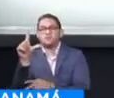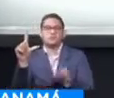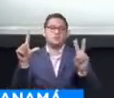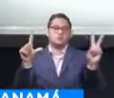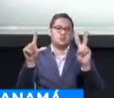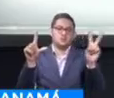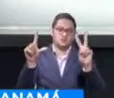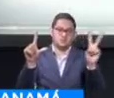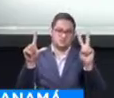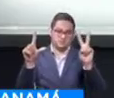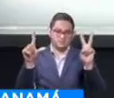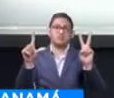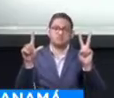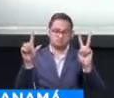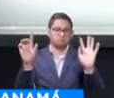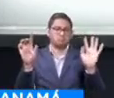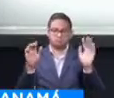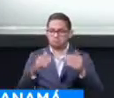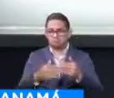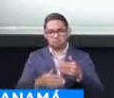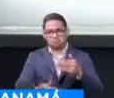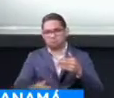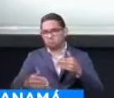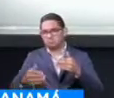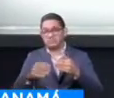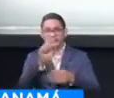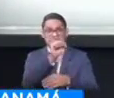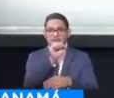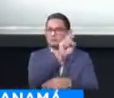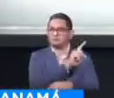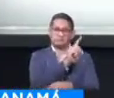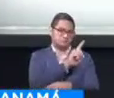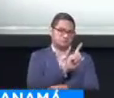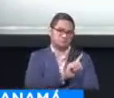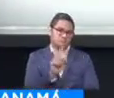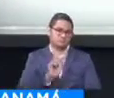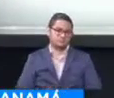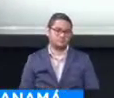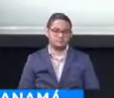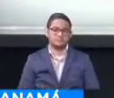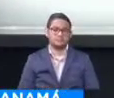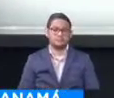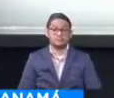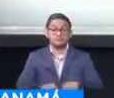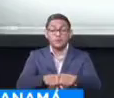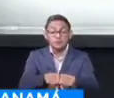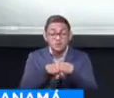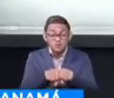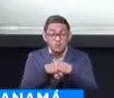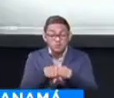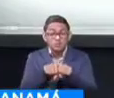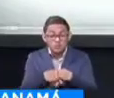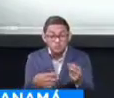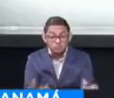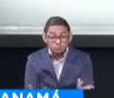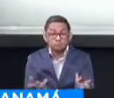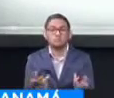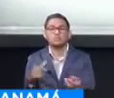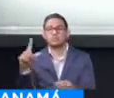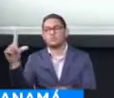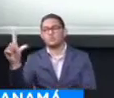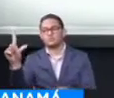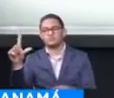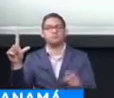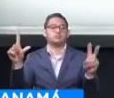mientras dure la cuarentena total los fines de semana las carreras de caballos se realizarán de lunes